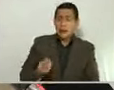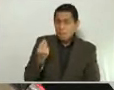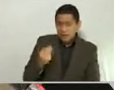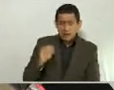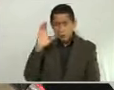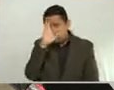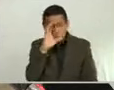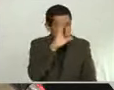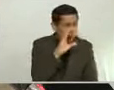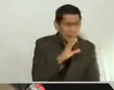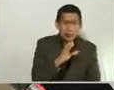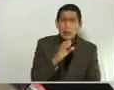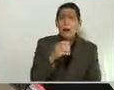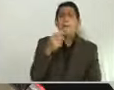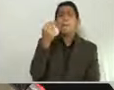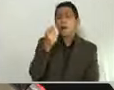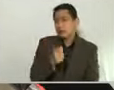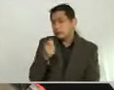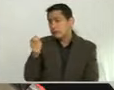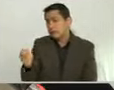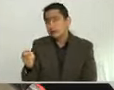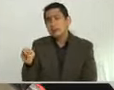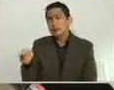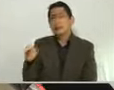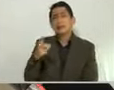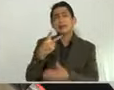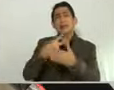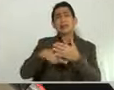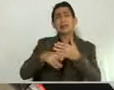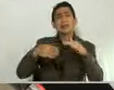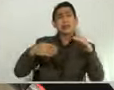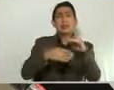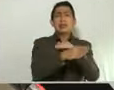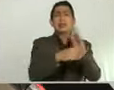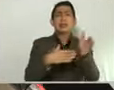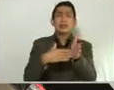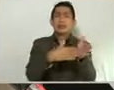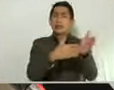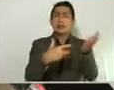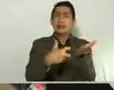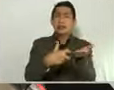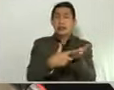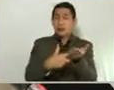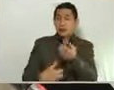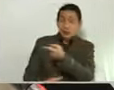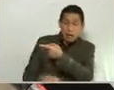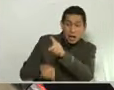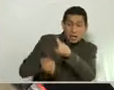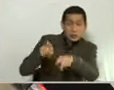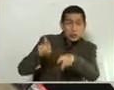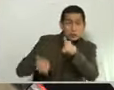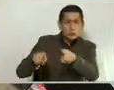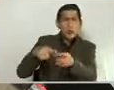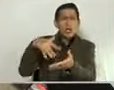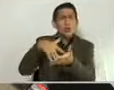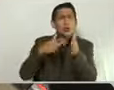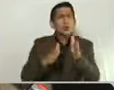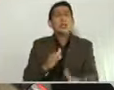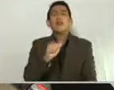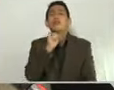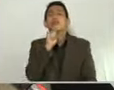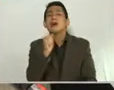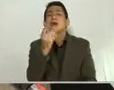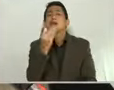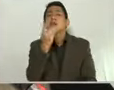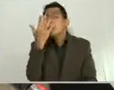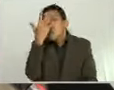hijos a la escuela en el transporte escolar sin comer, porque se levantan, ni siquiera pueden tomarse una agüita caliente y no tienen para pagar